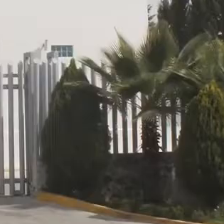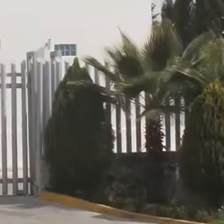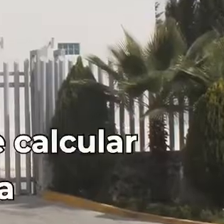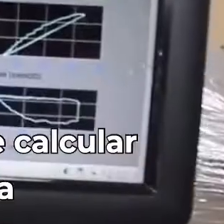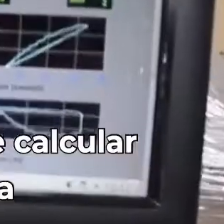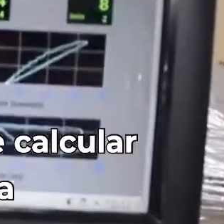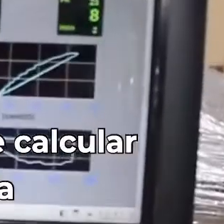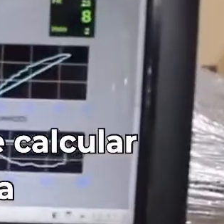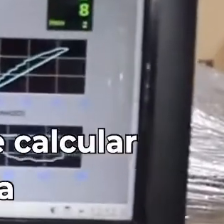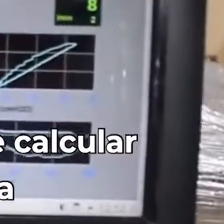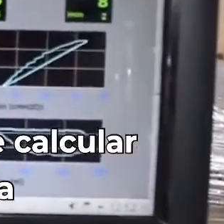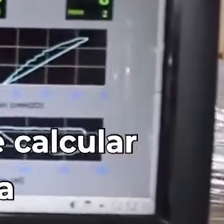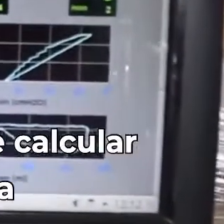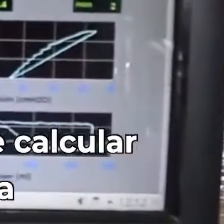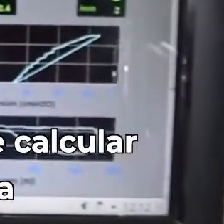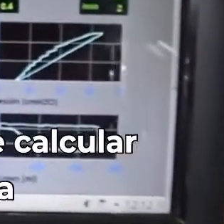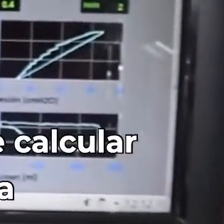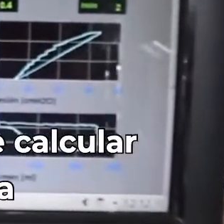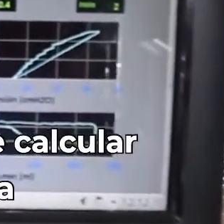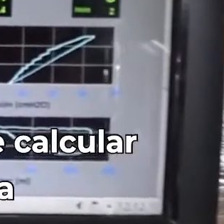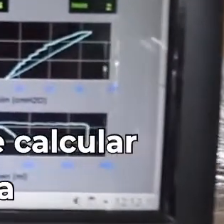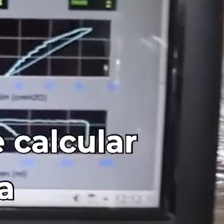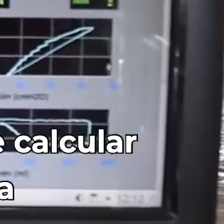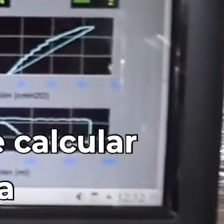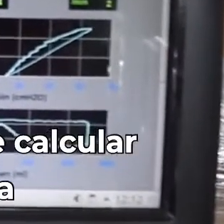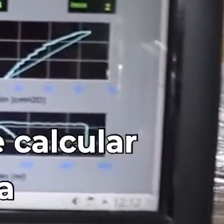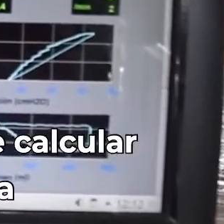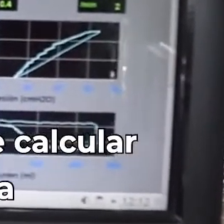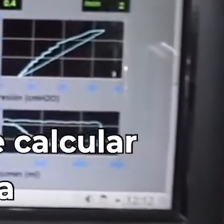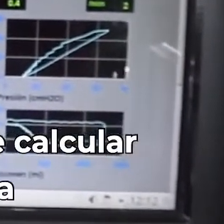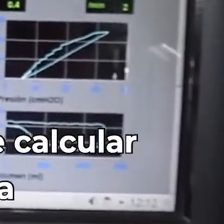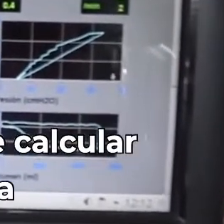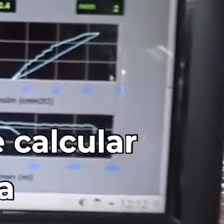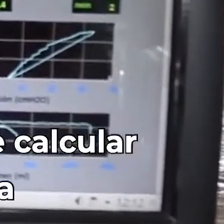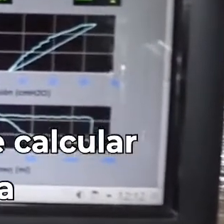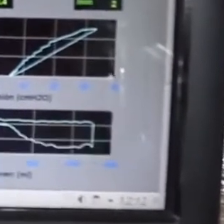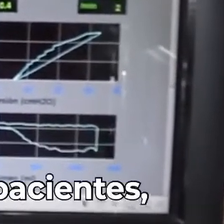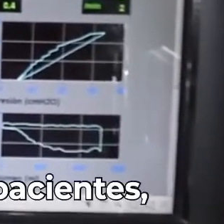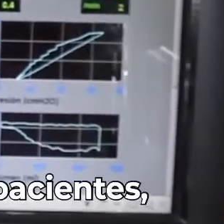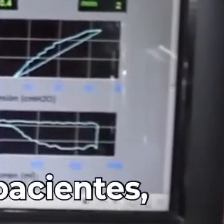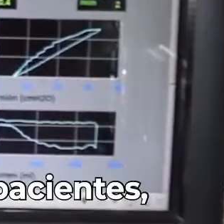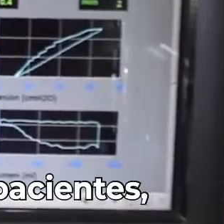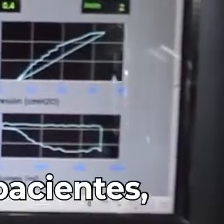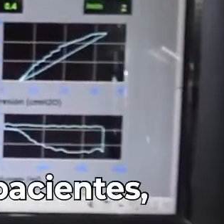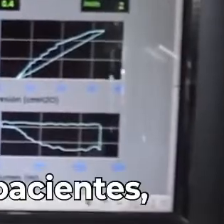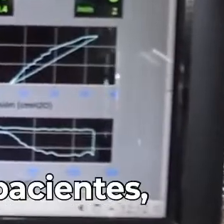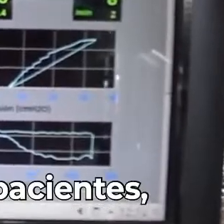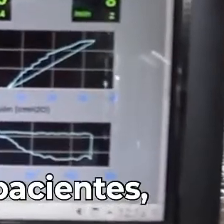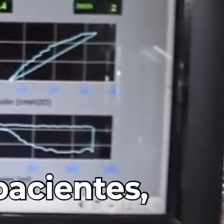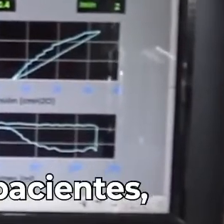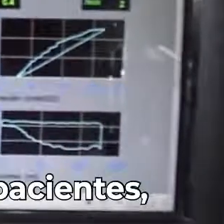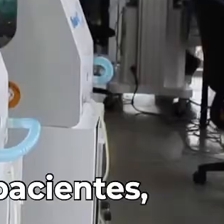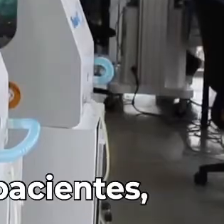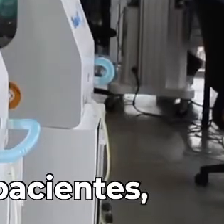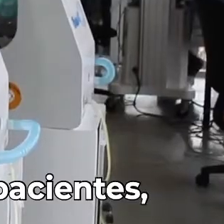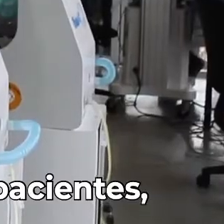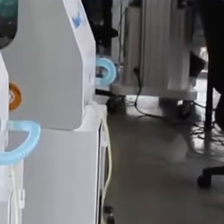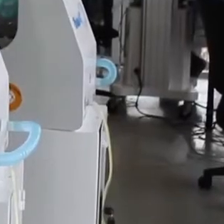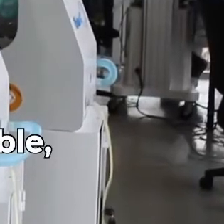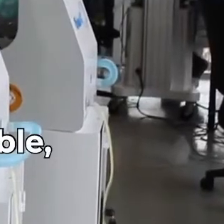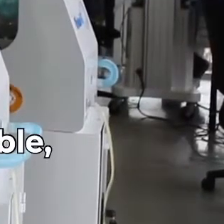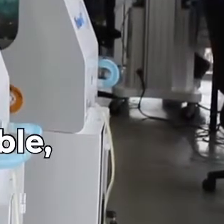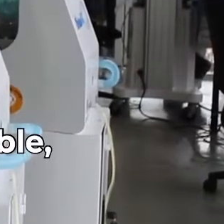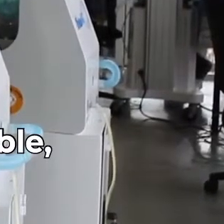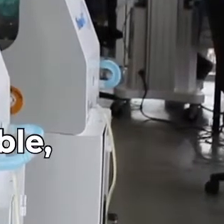CONACYT. Posee un microcontrolador capaz de calcular y aplicar la presión necesaria durante los ciclos de ventilación en